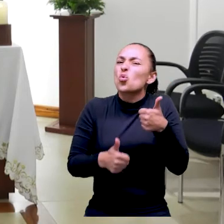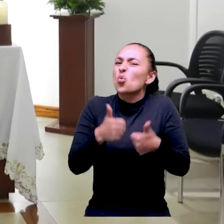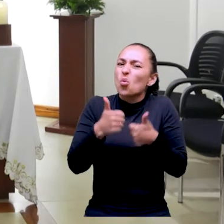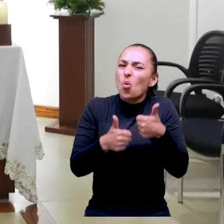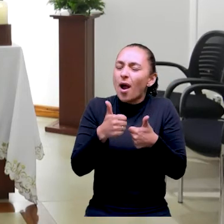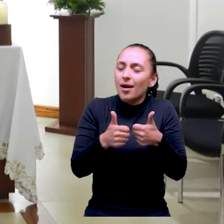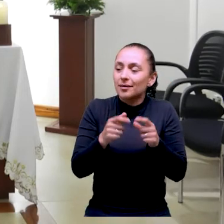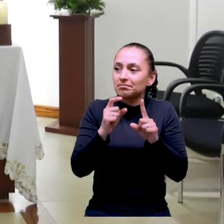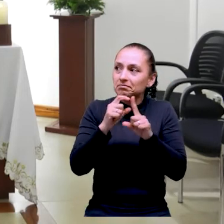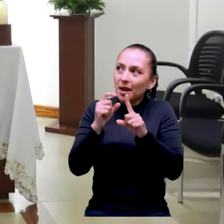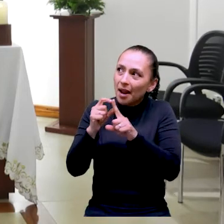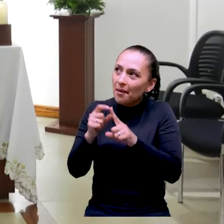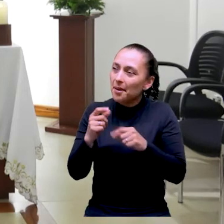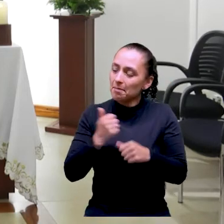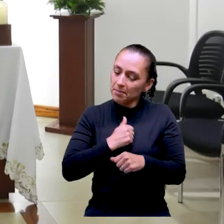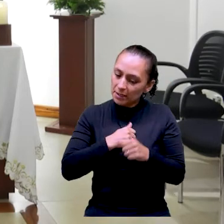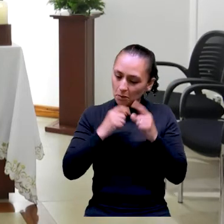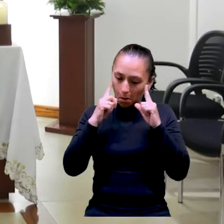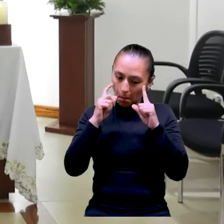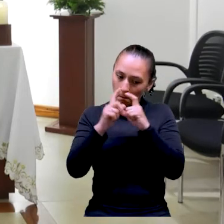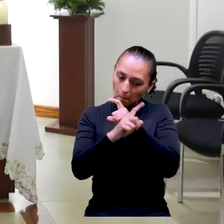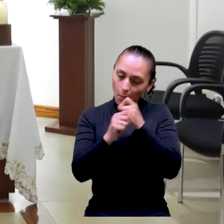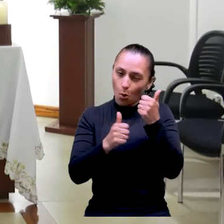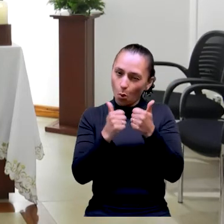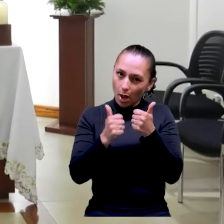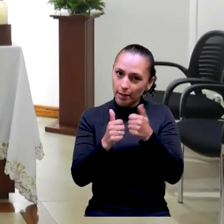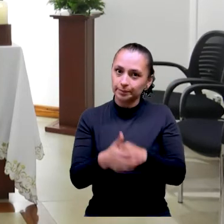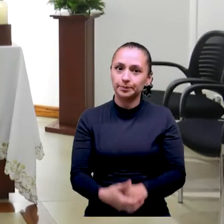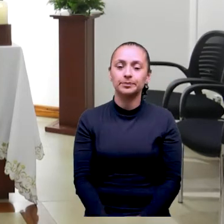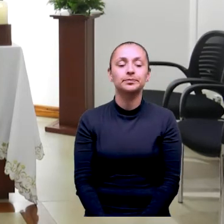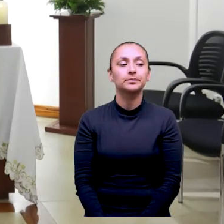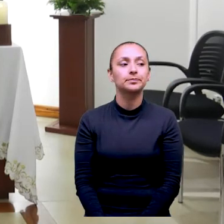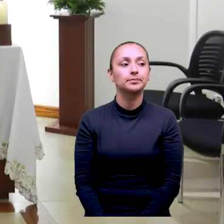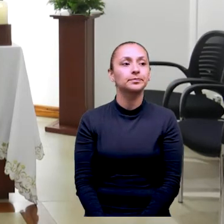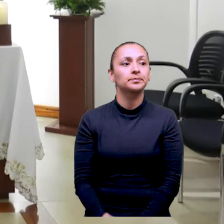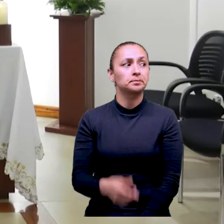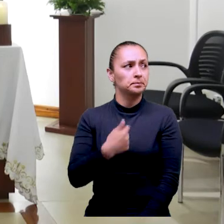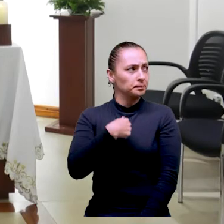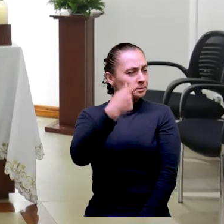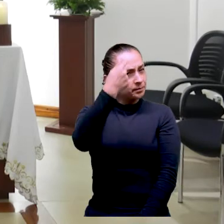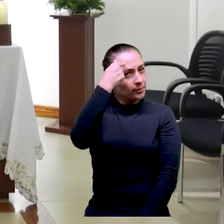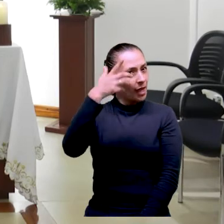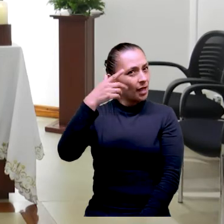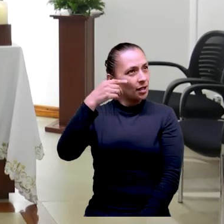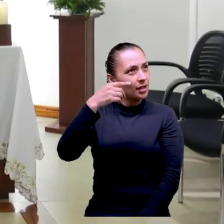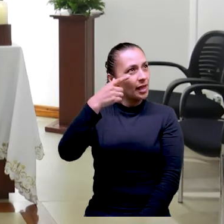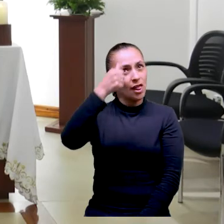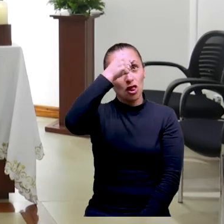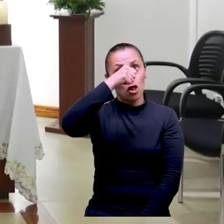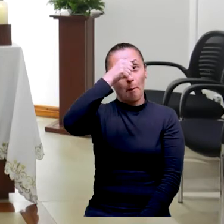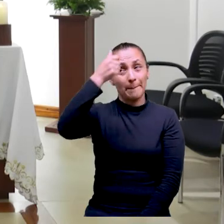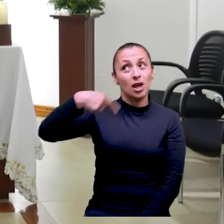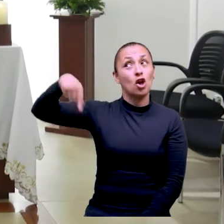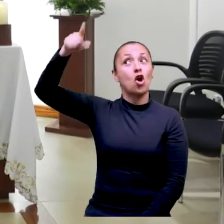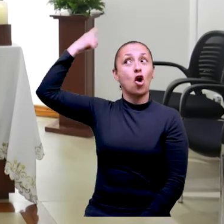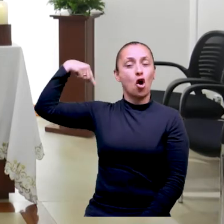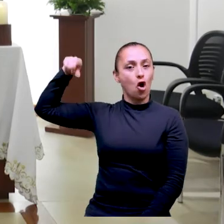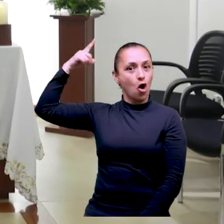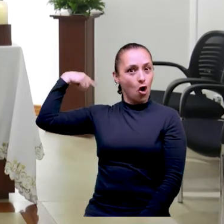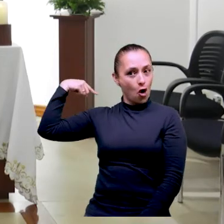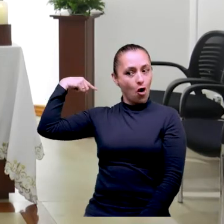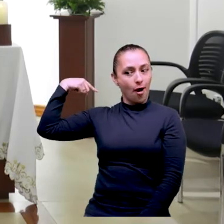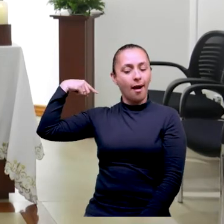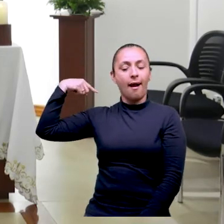sesma cuáles serían esas palabras mediten las y yo creo que el